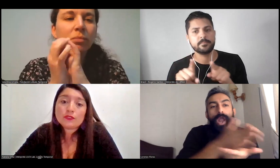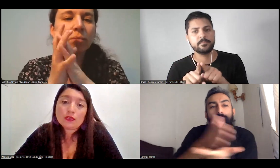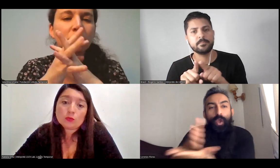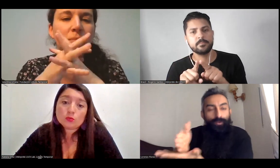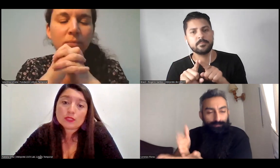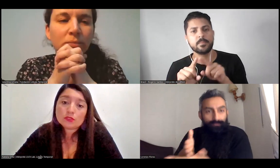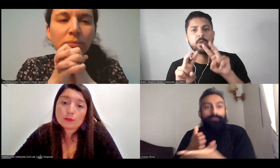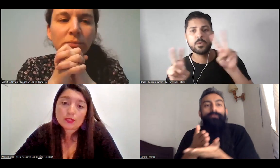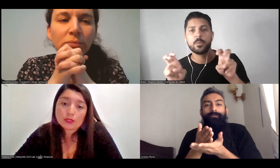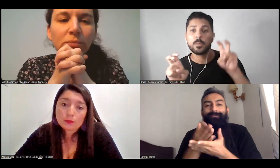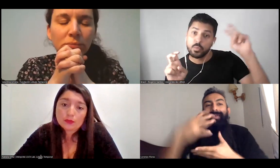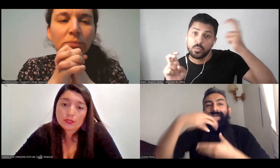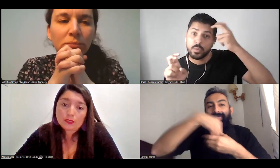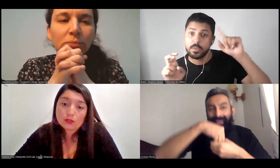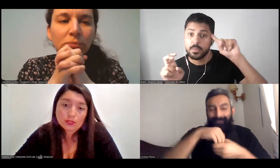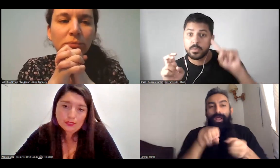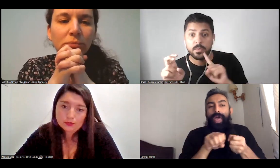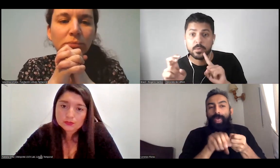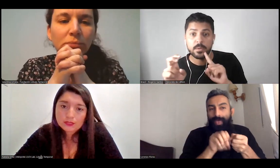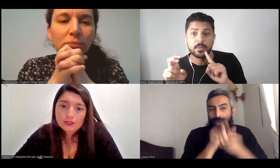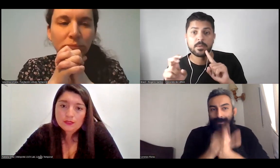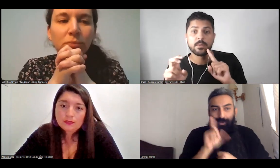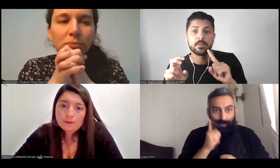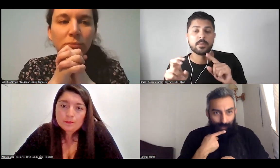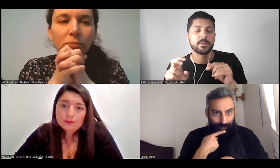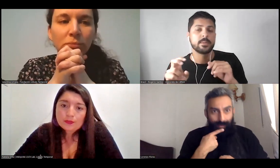relacionada sobre la cultura sorda, por ejemplo, en los colegios.